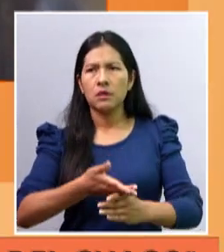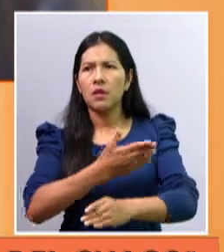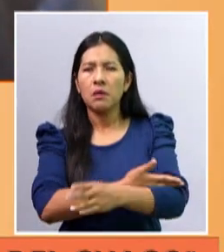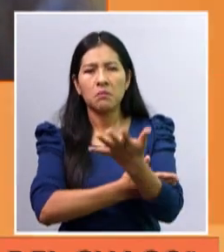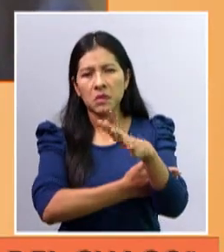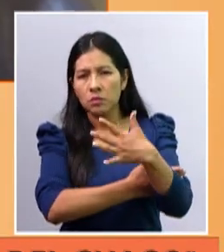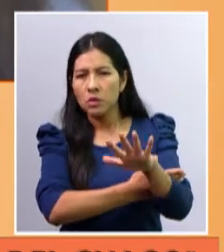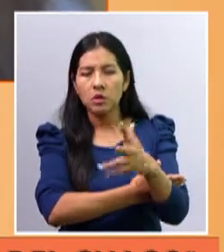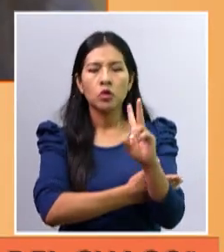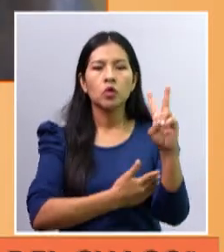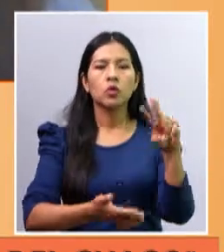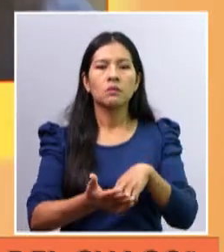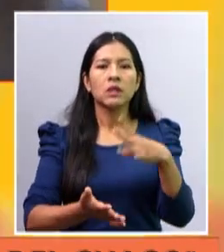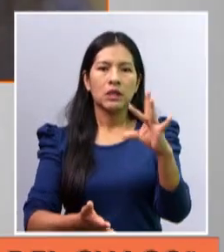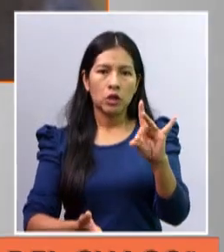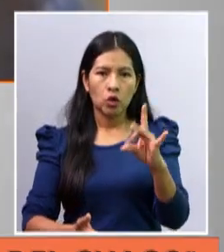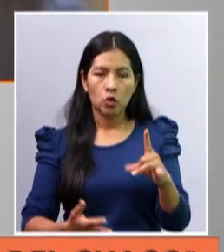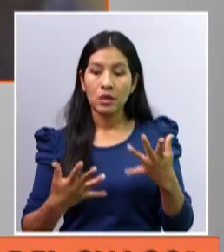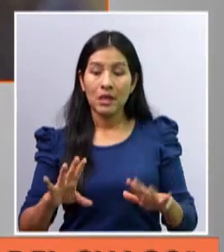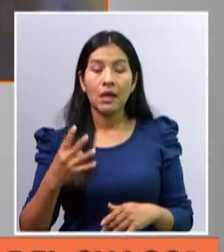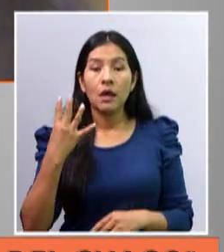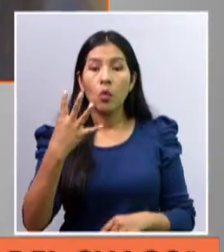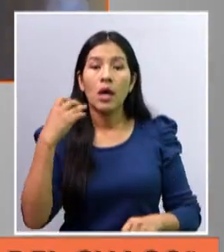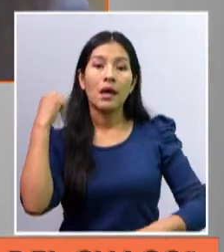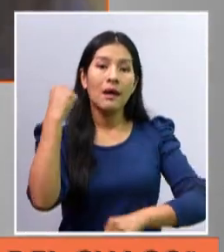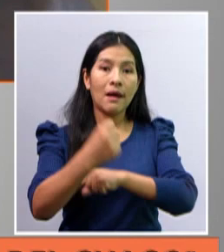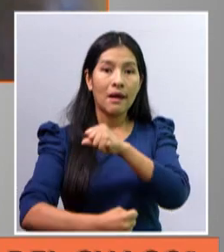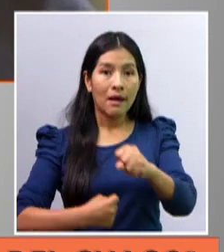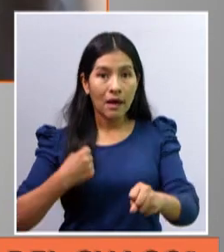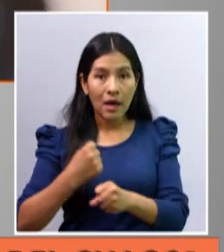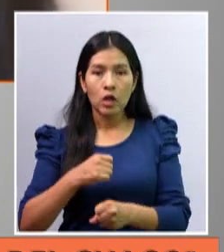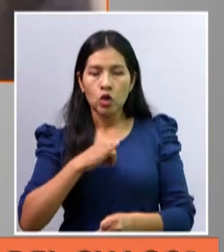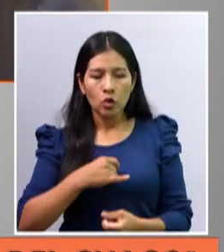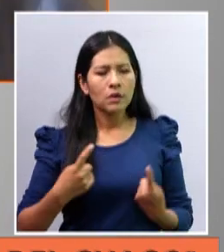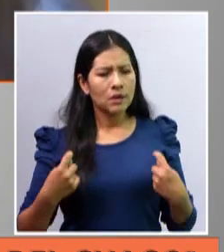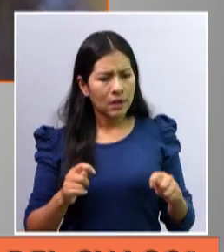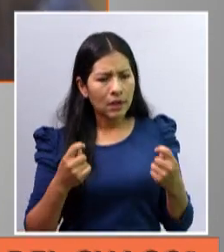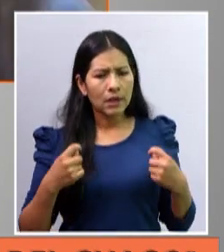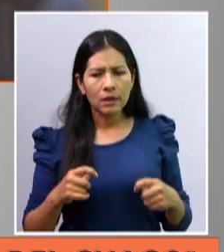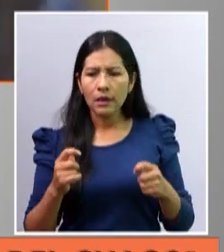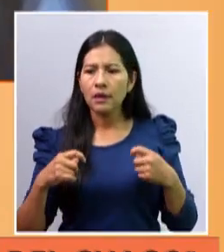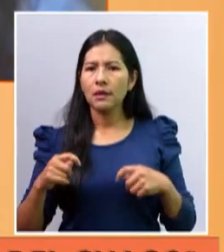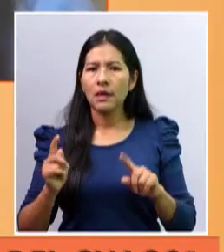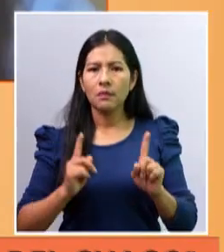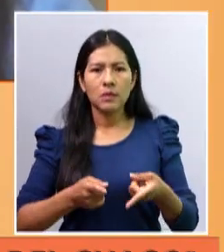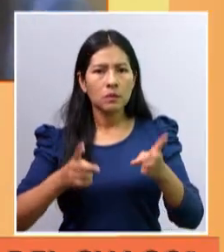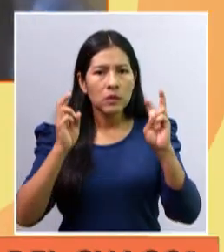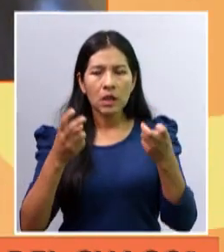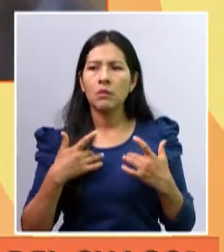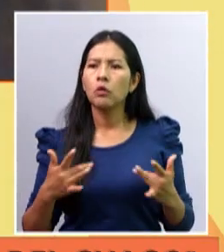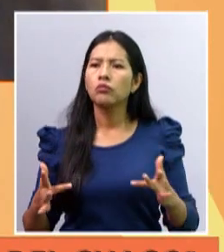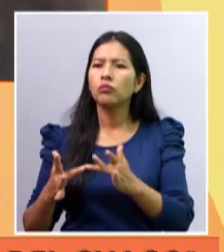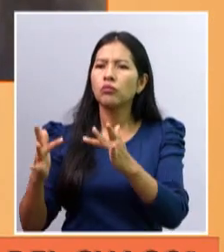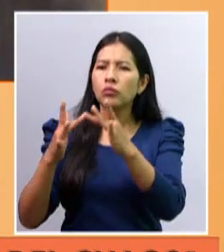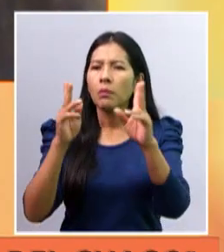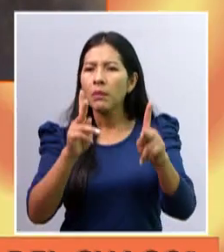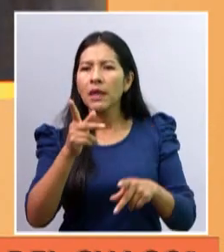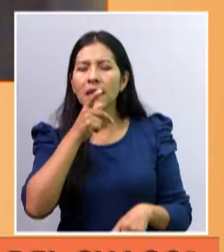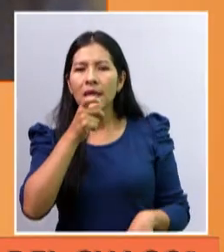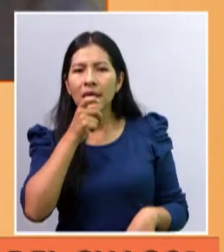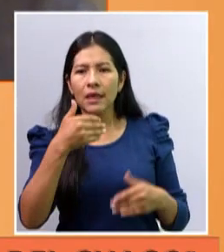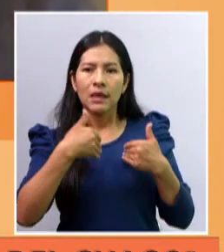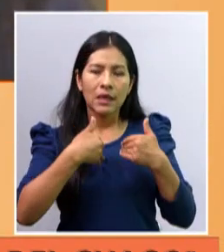2018 entonces son como unos cuatro años en los que he estado ahí dándole un poco con el tema contactando con personas que